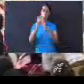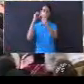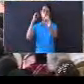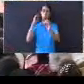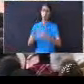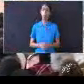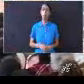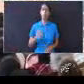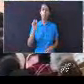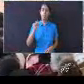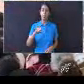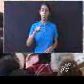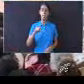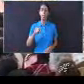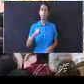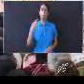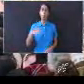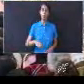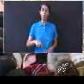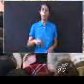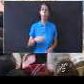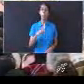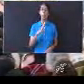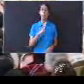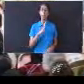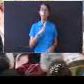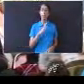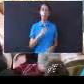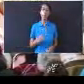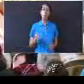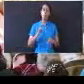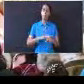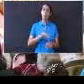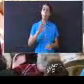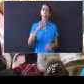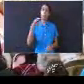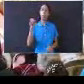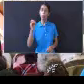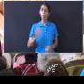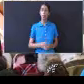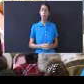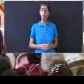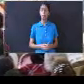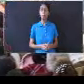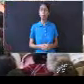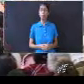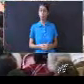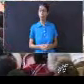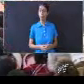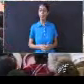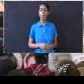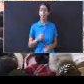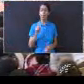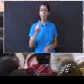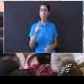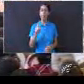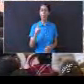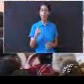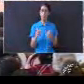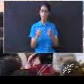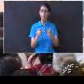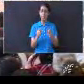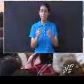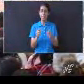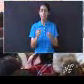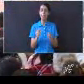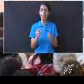50, creo yo, quiere estudiar en la Universidad de San Carlos. Usted sabe que hacen coladera ahí, matadera ahí en los exámenes de